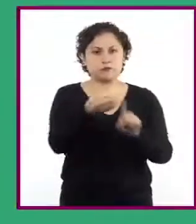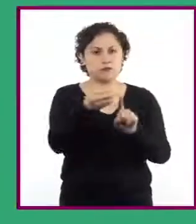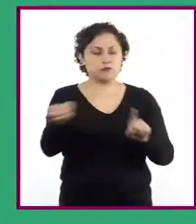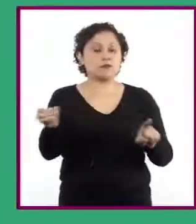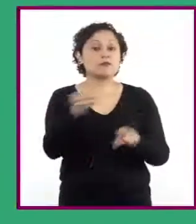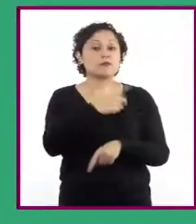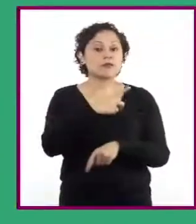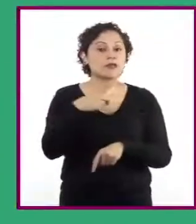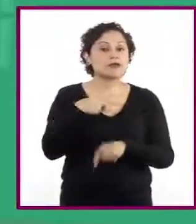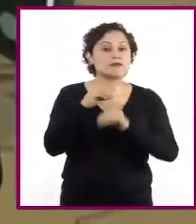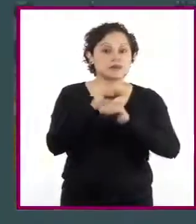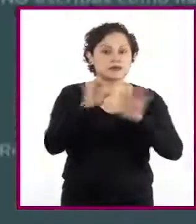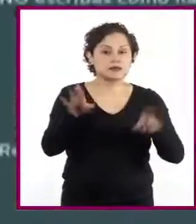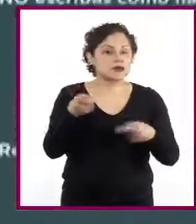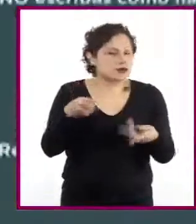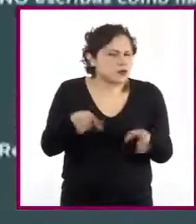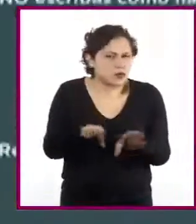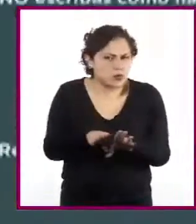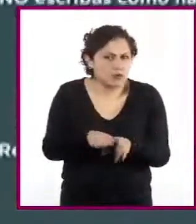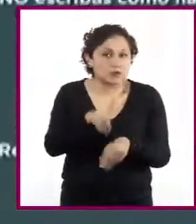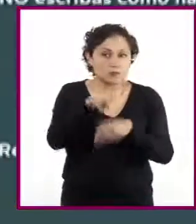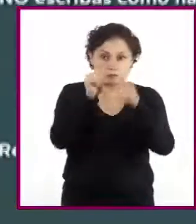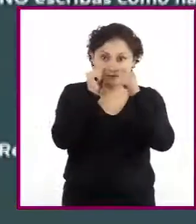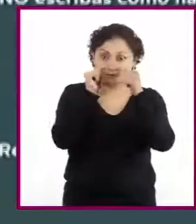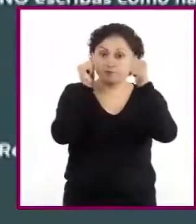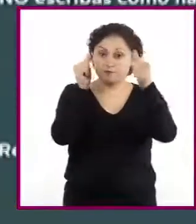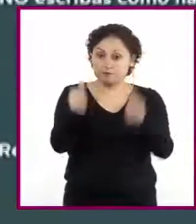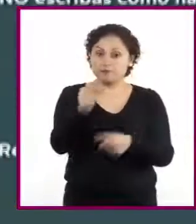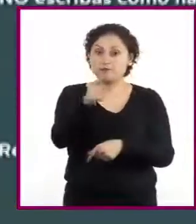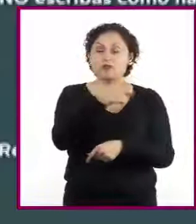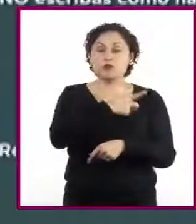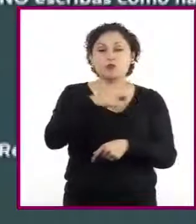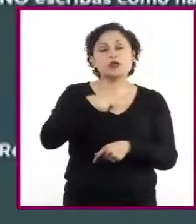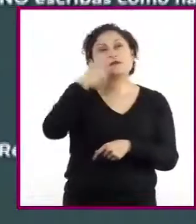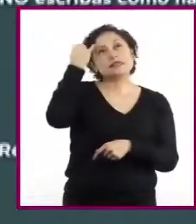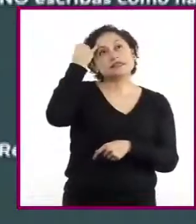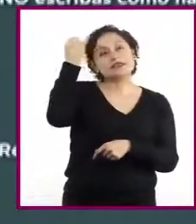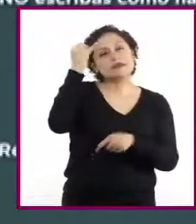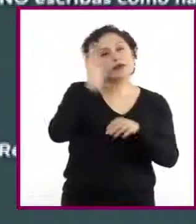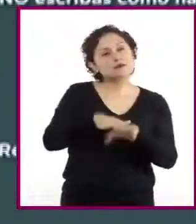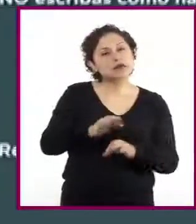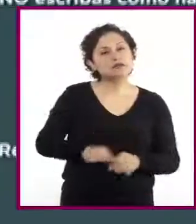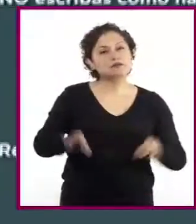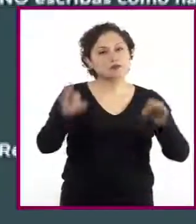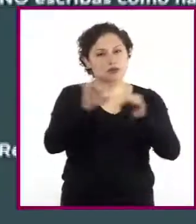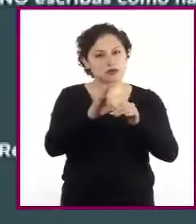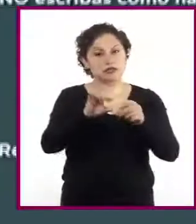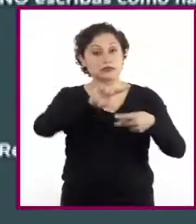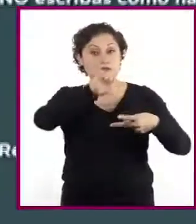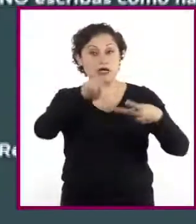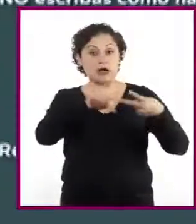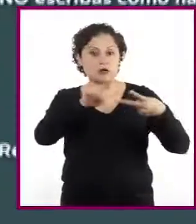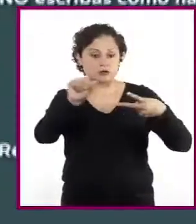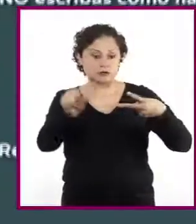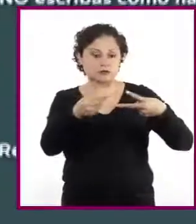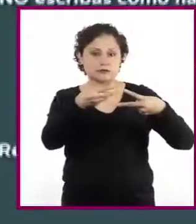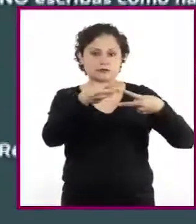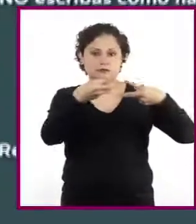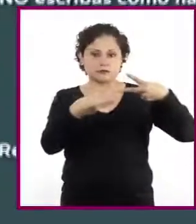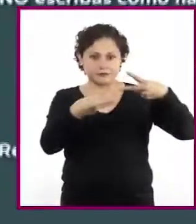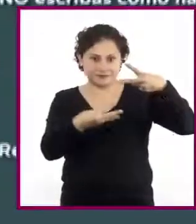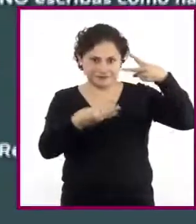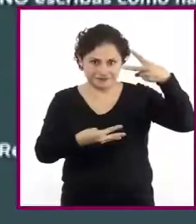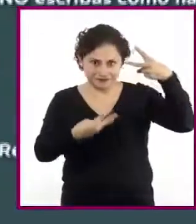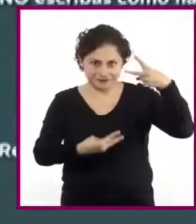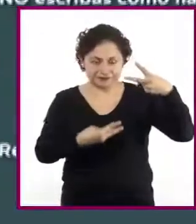toma en cuenta estos aspectos. Desarrolla un esquema con las ideas principales y secundarias, es decir, lo que desarrollarás